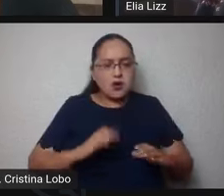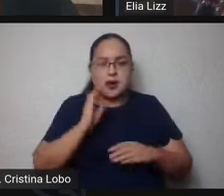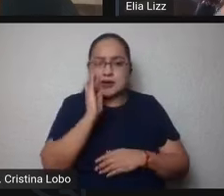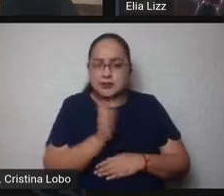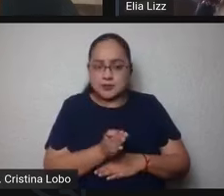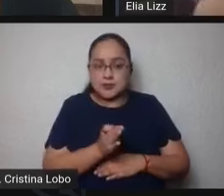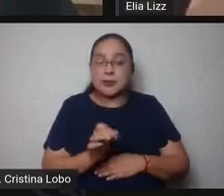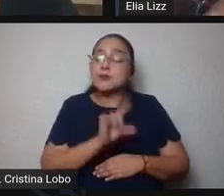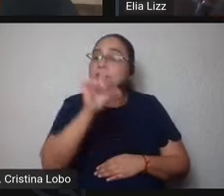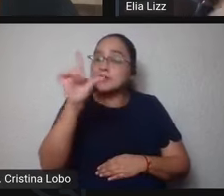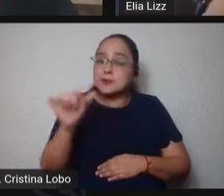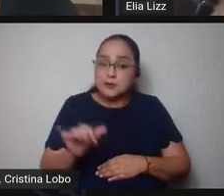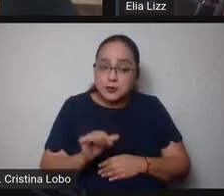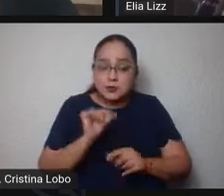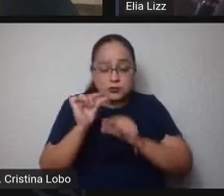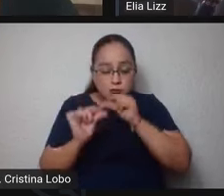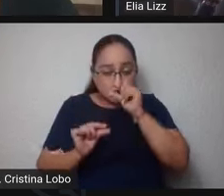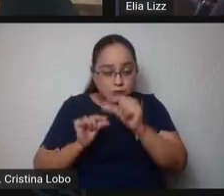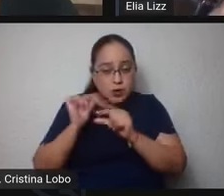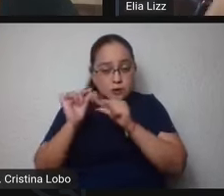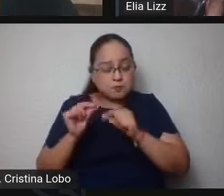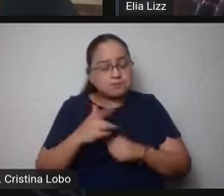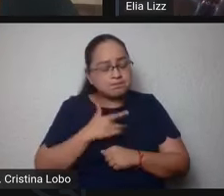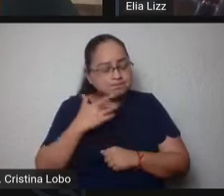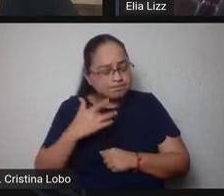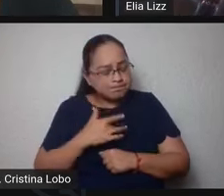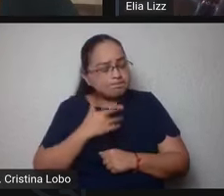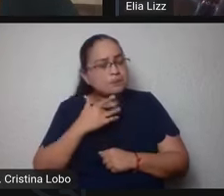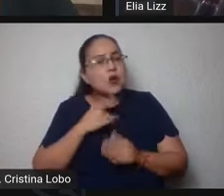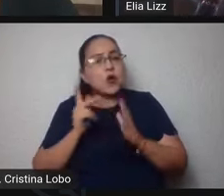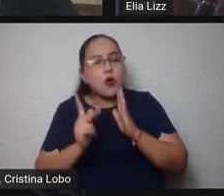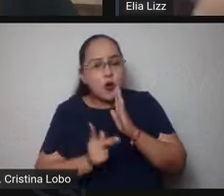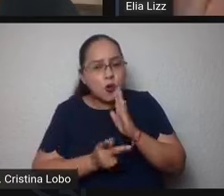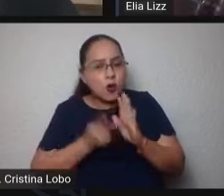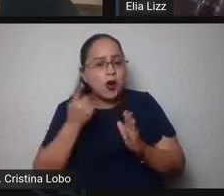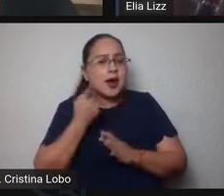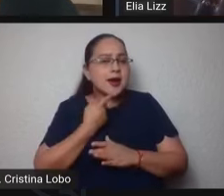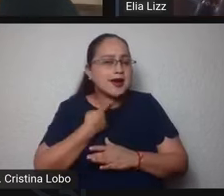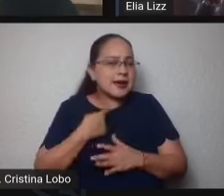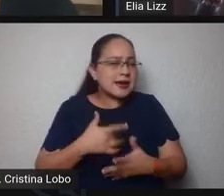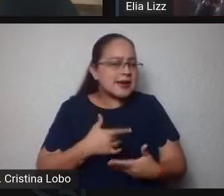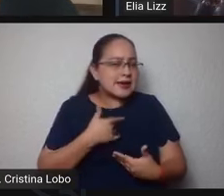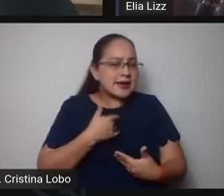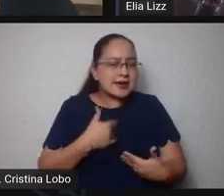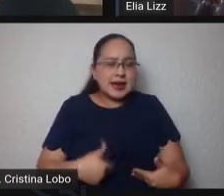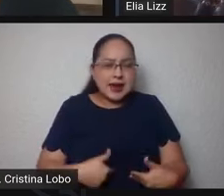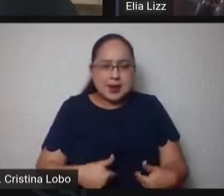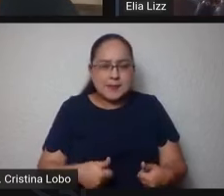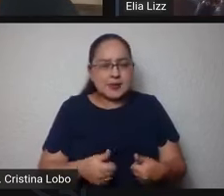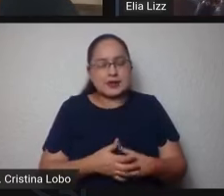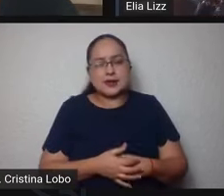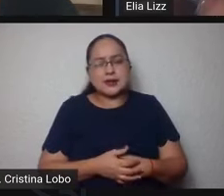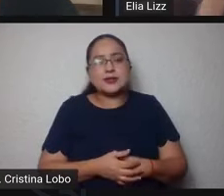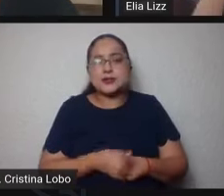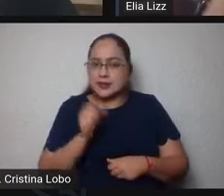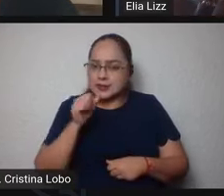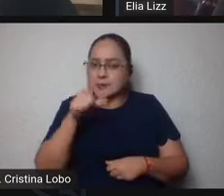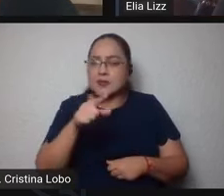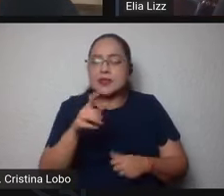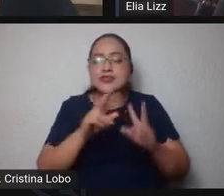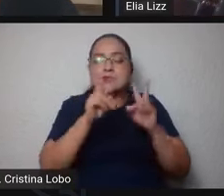que poco a poco vas a volver a experimentar. Valdría la pena también checar la parte hormonal. Ese es un tema